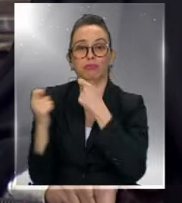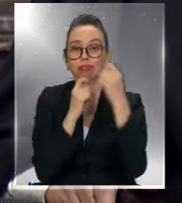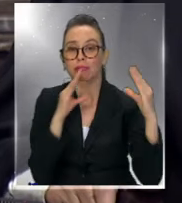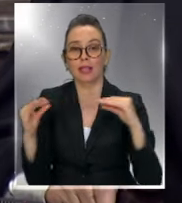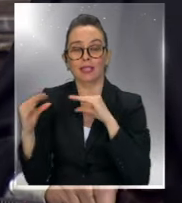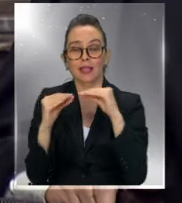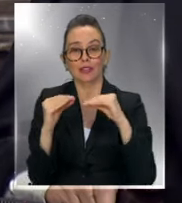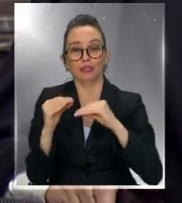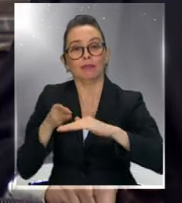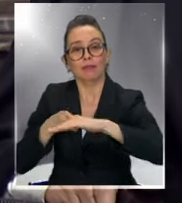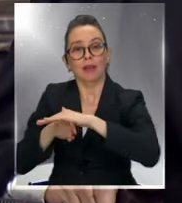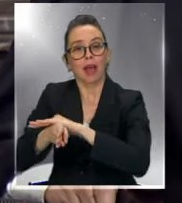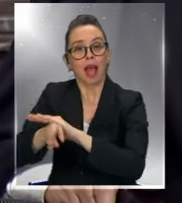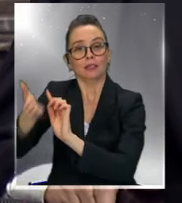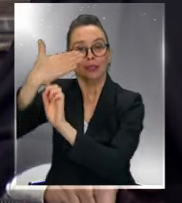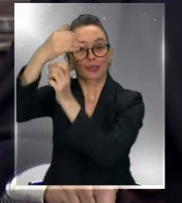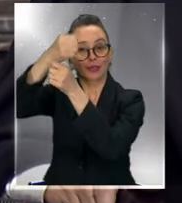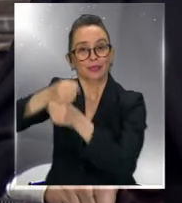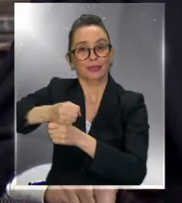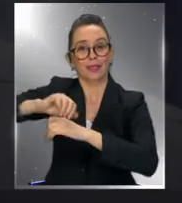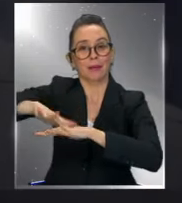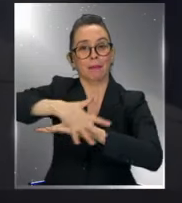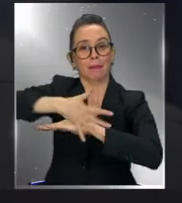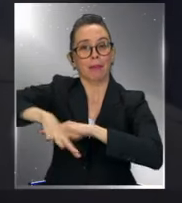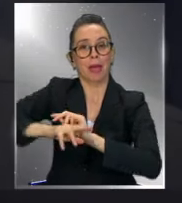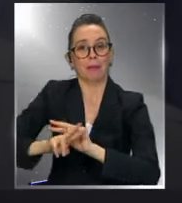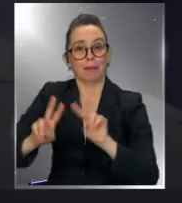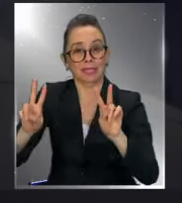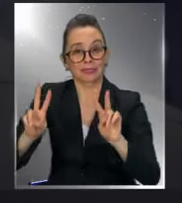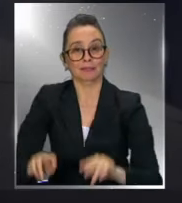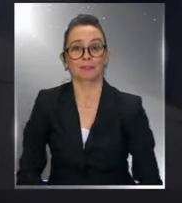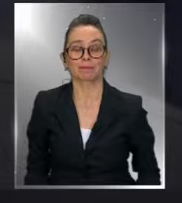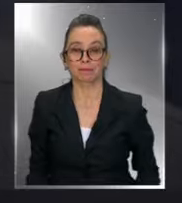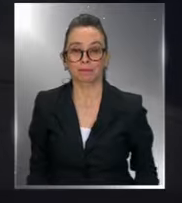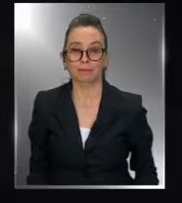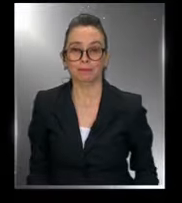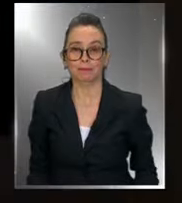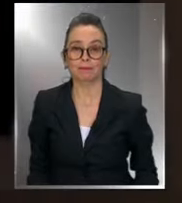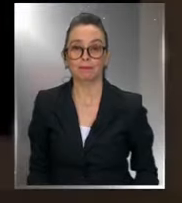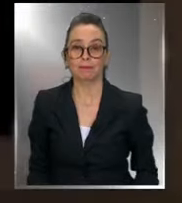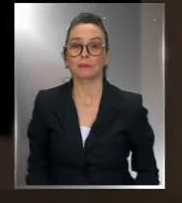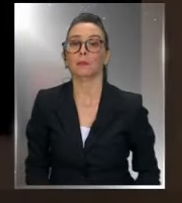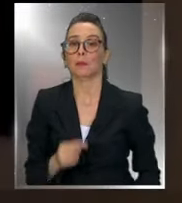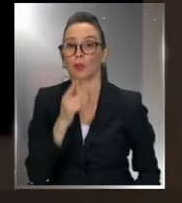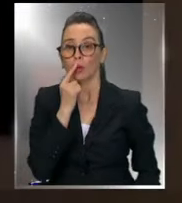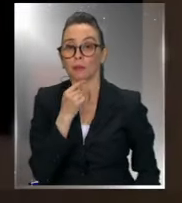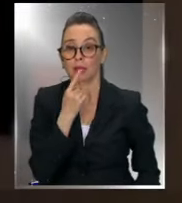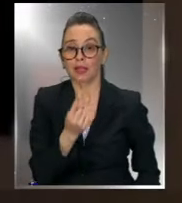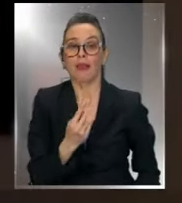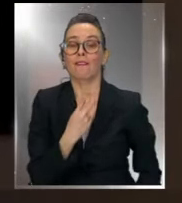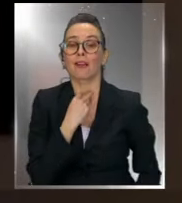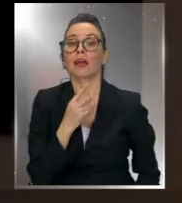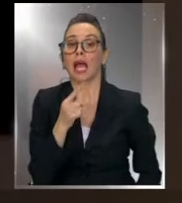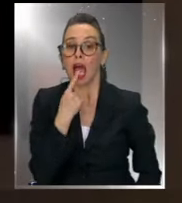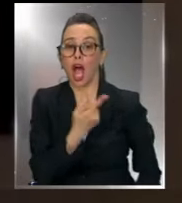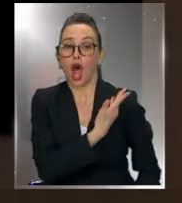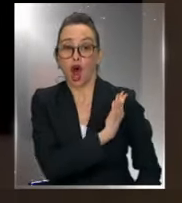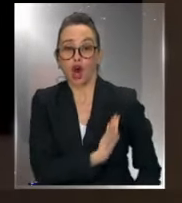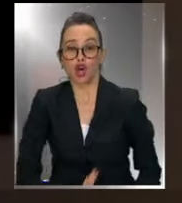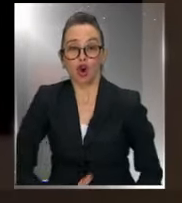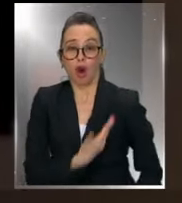un acceso soberano al Océano Pacífico. Los gobiernos normalmente tratan